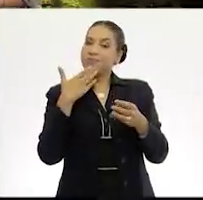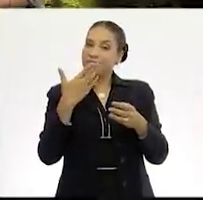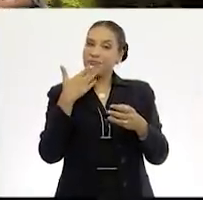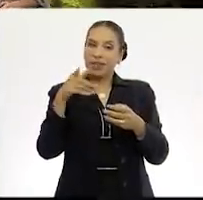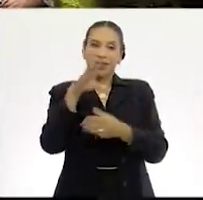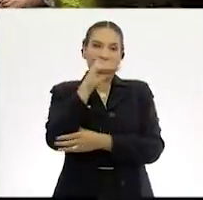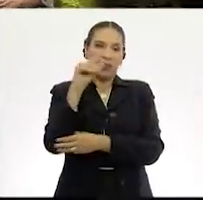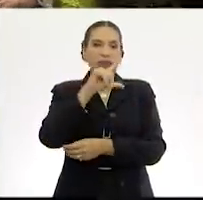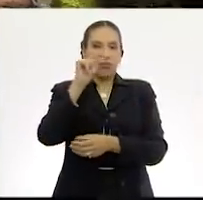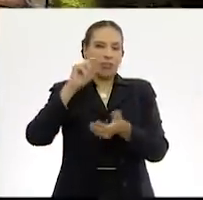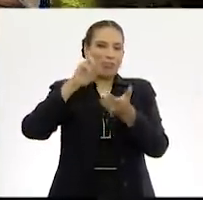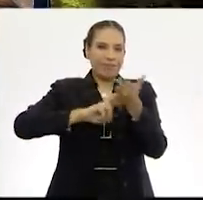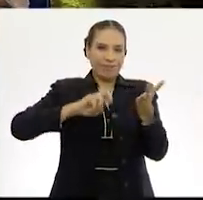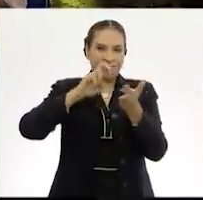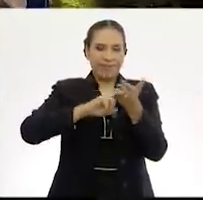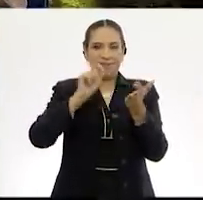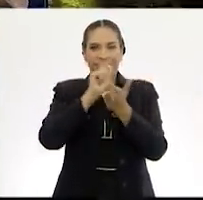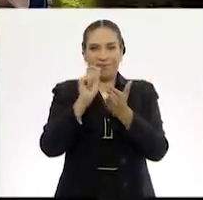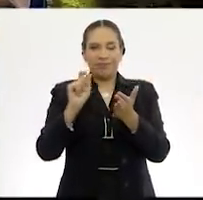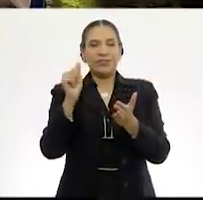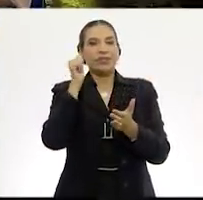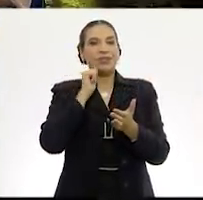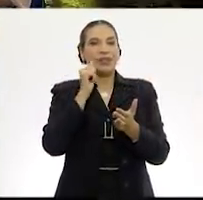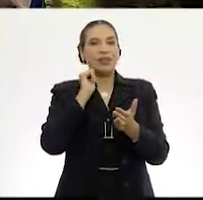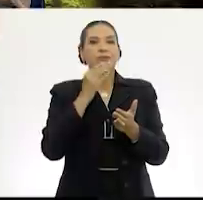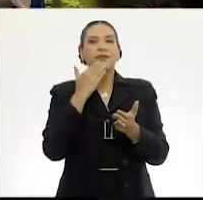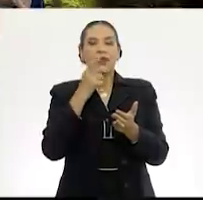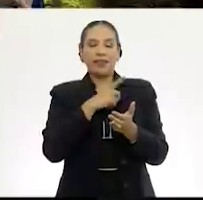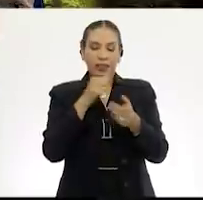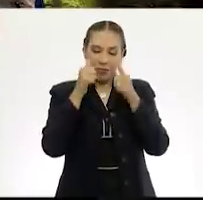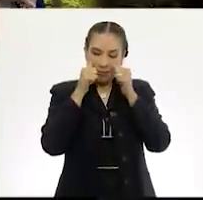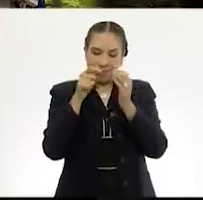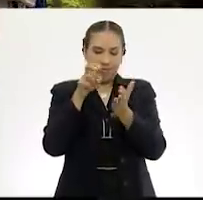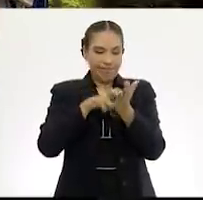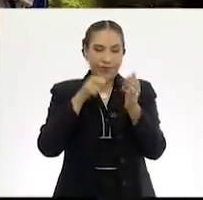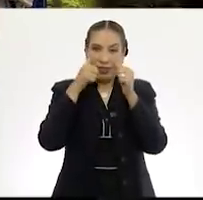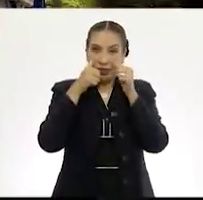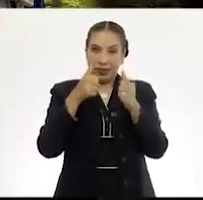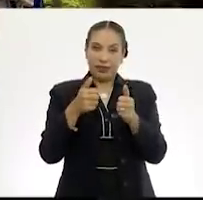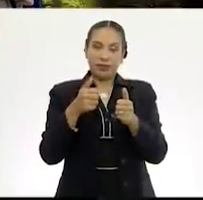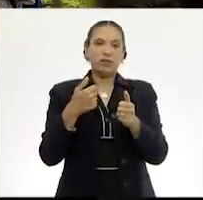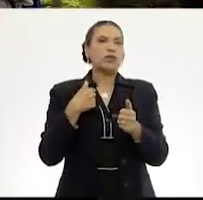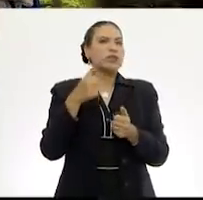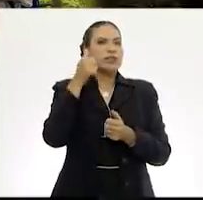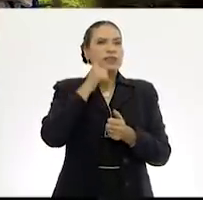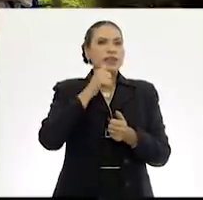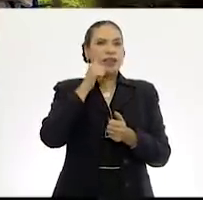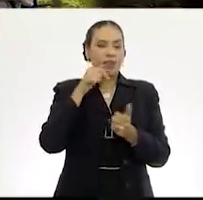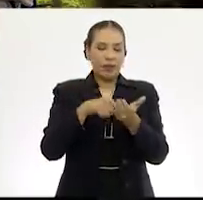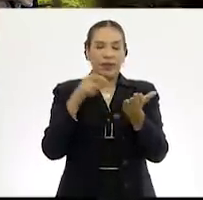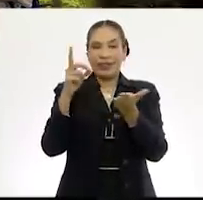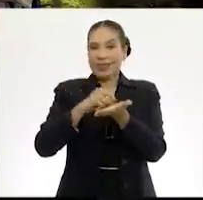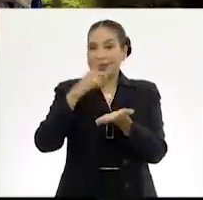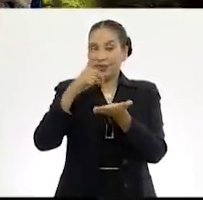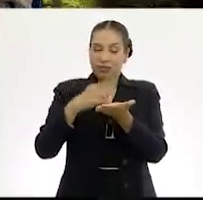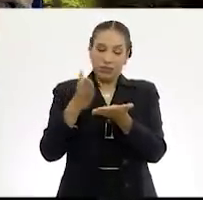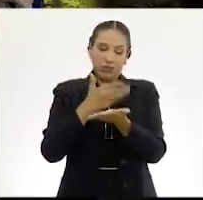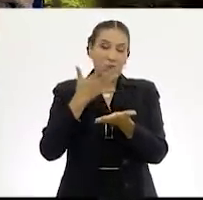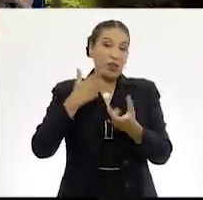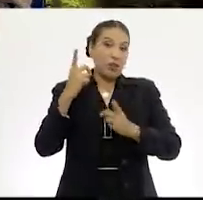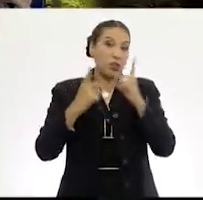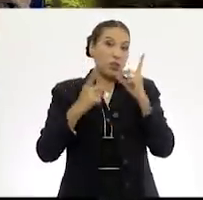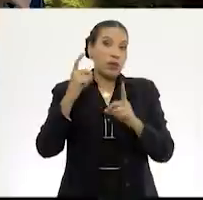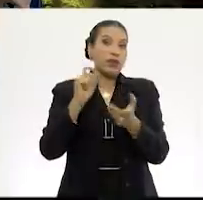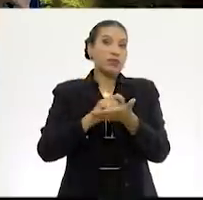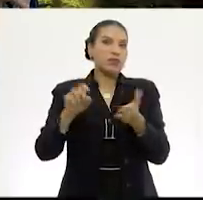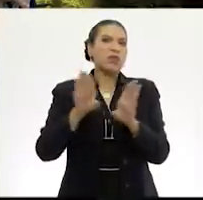Después revisamos y corregimos tu ortografía, ¿eh? Siempre hay tiempo, pero hay que dedicarle mucha atención. Yo siempre consulto el diccionario cuando tengo dudas de